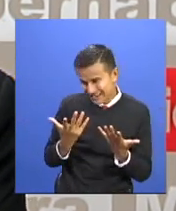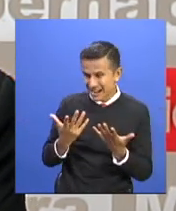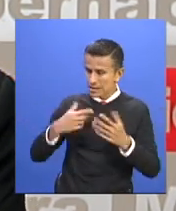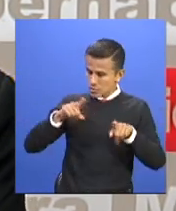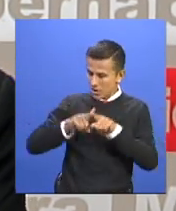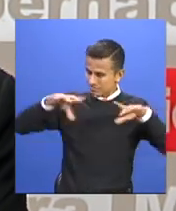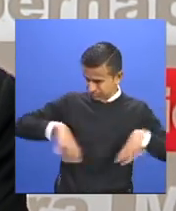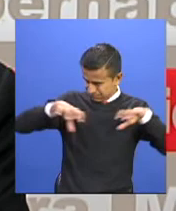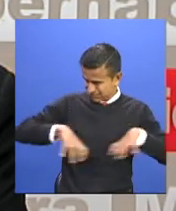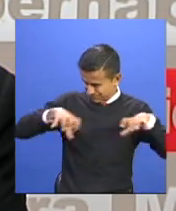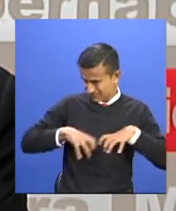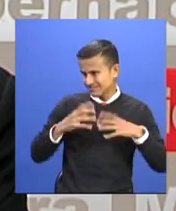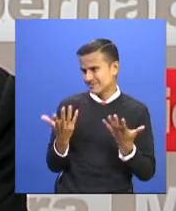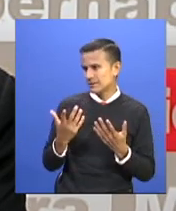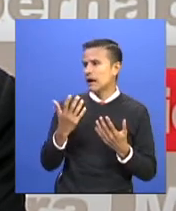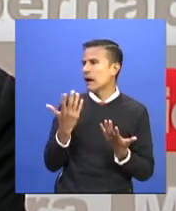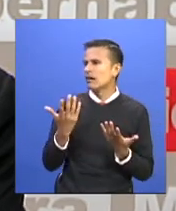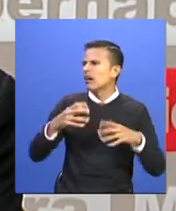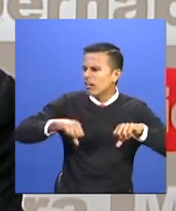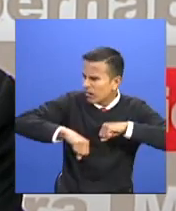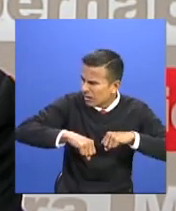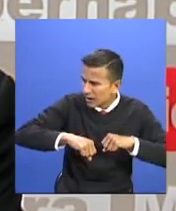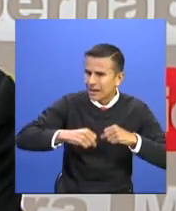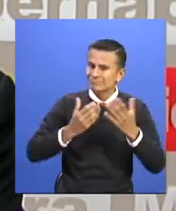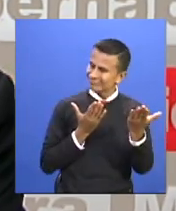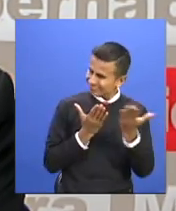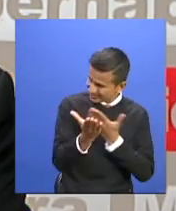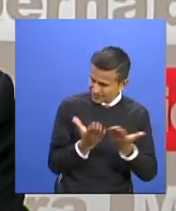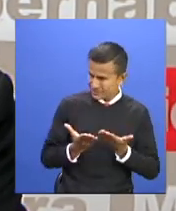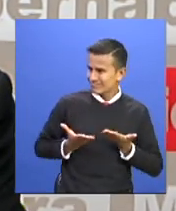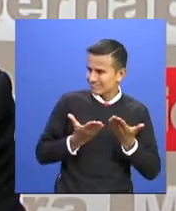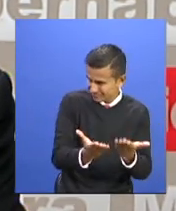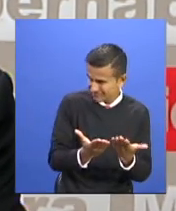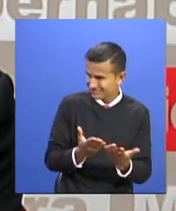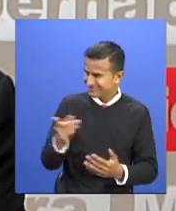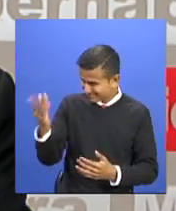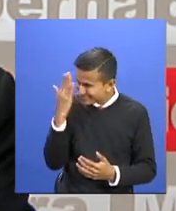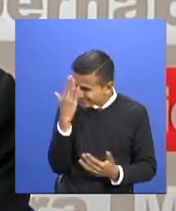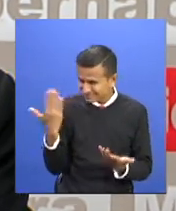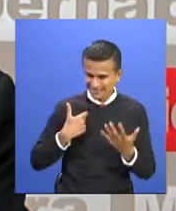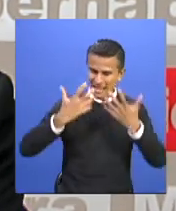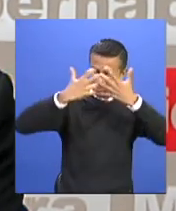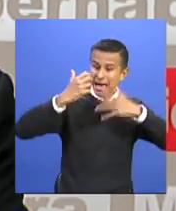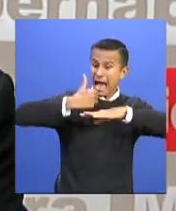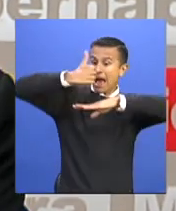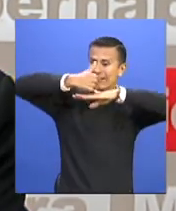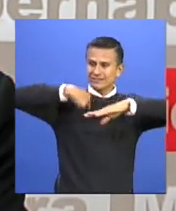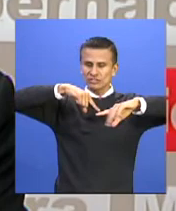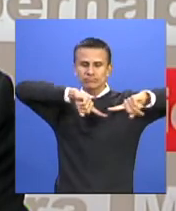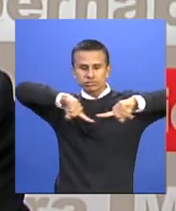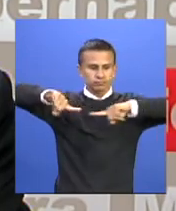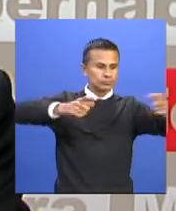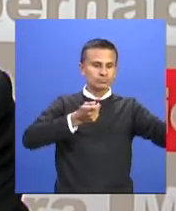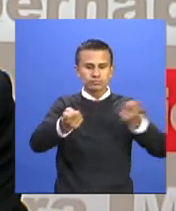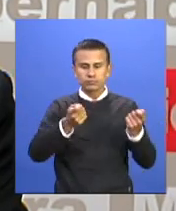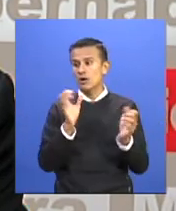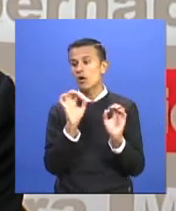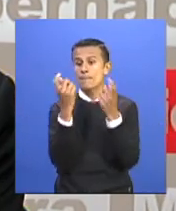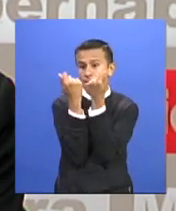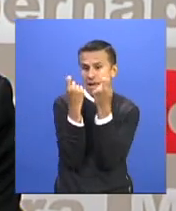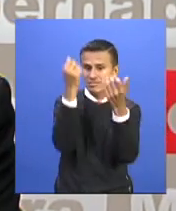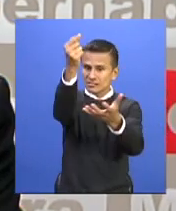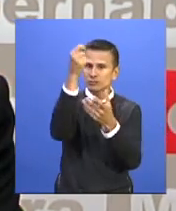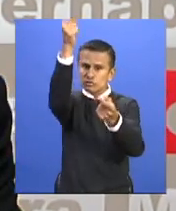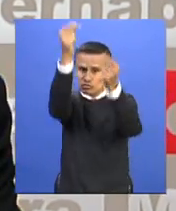prácticas. ¿Cómo la gestiono? Dando un buen servicio, manejando bien desde el punto de vista gerencial la empresa, desde el punto de vista